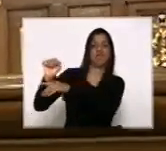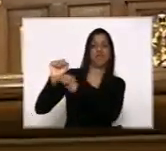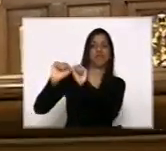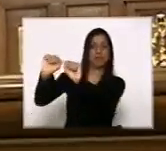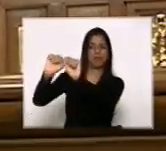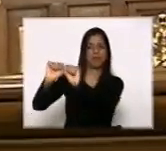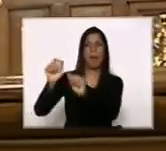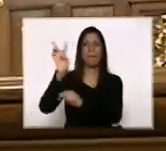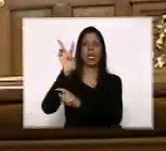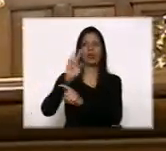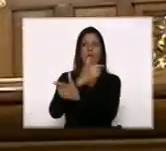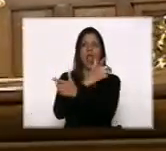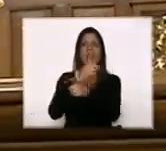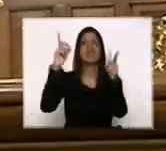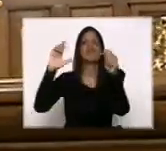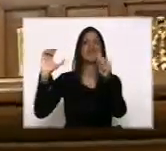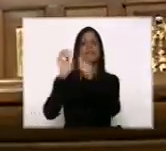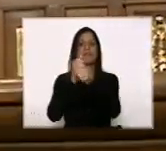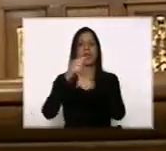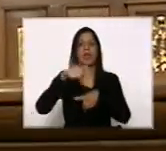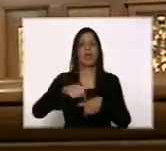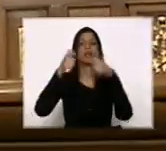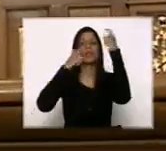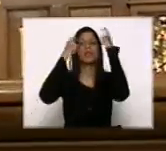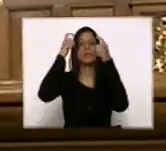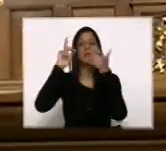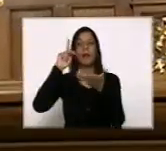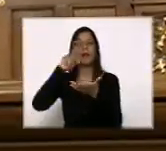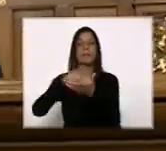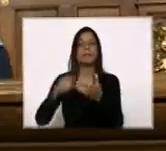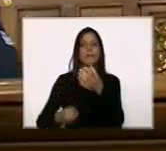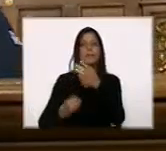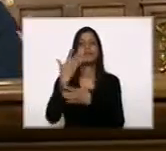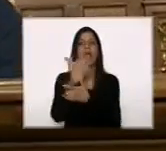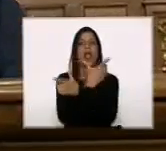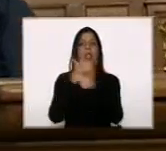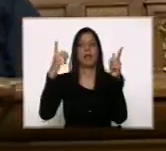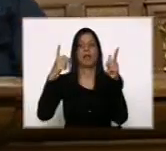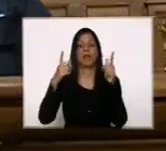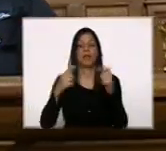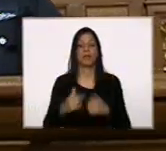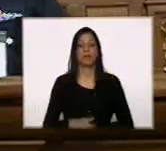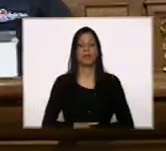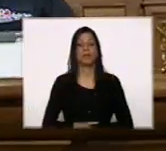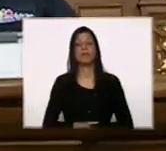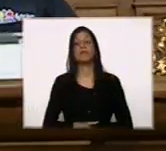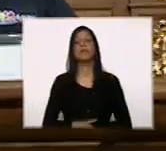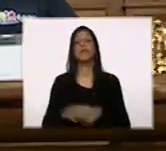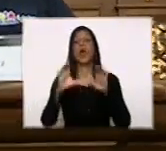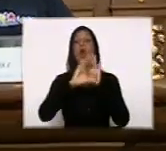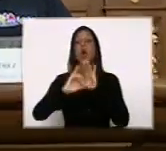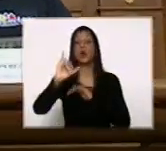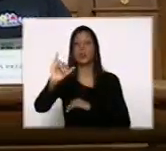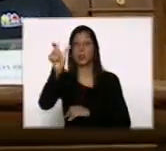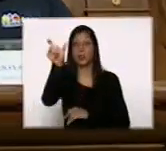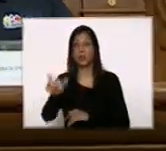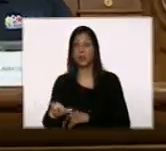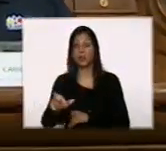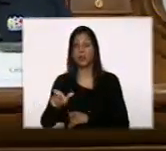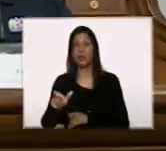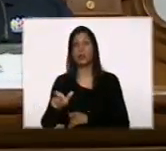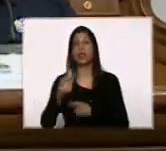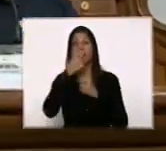proceso de independencia que trajo nuestro comandante Hugo Chávez. Ya lo decía el constituyente Francisco